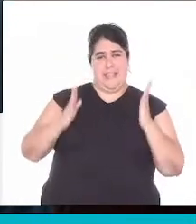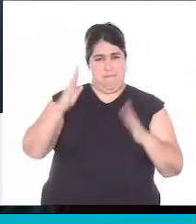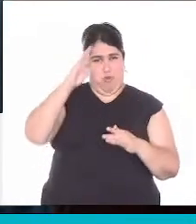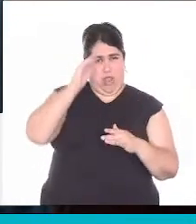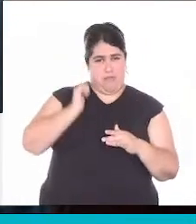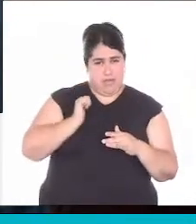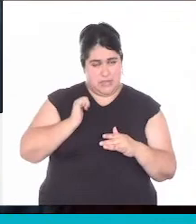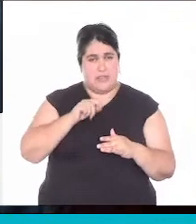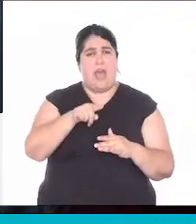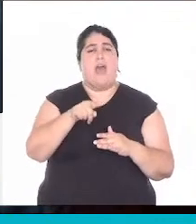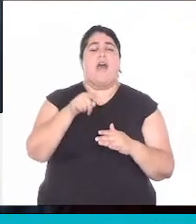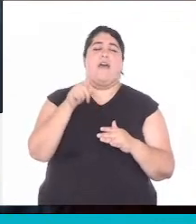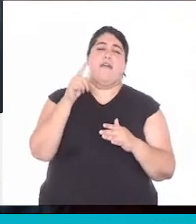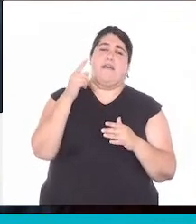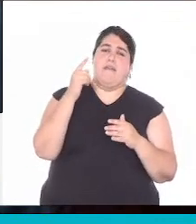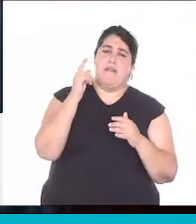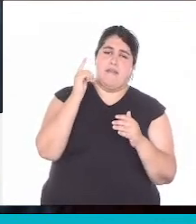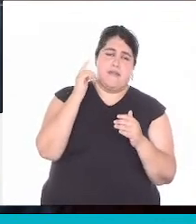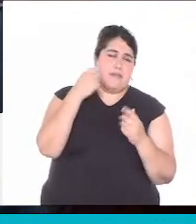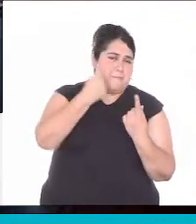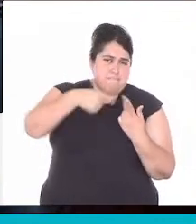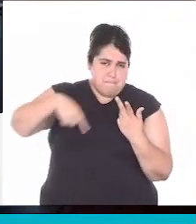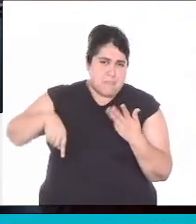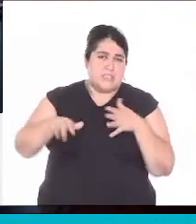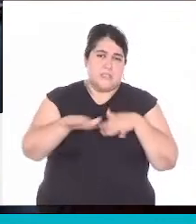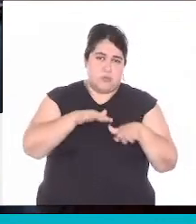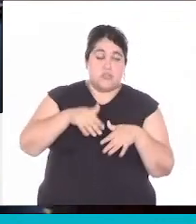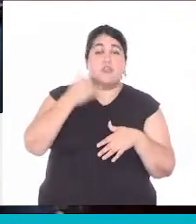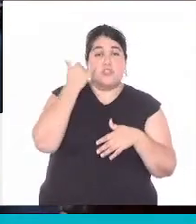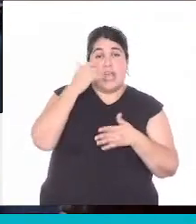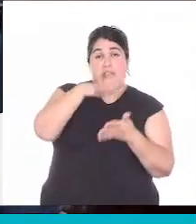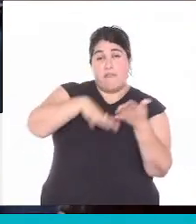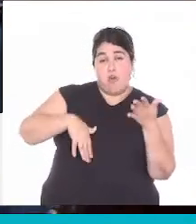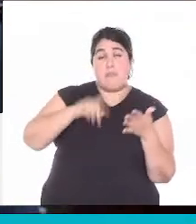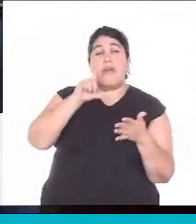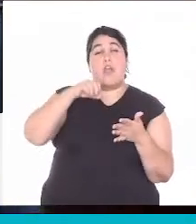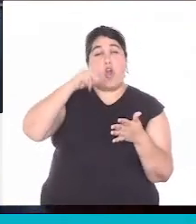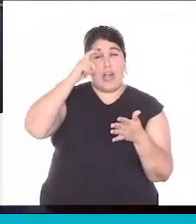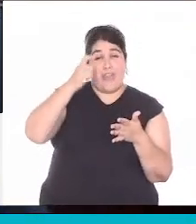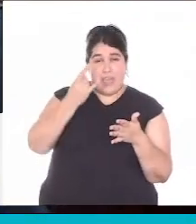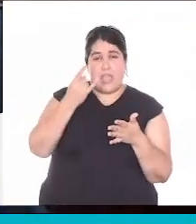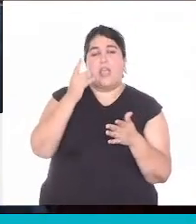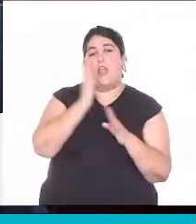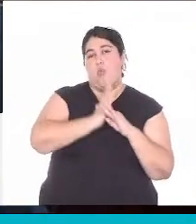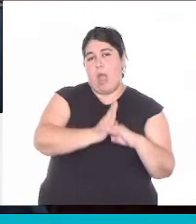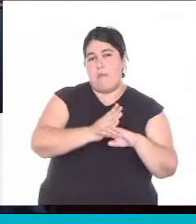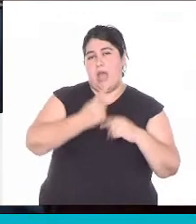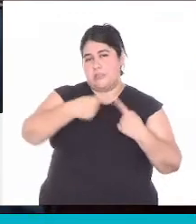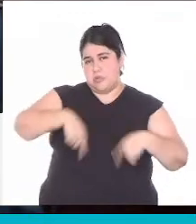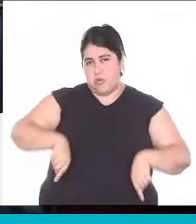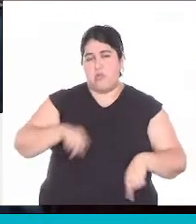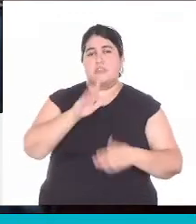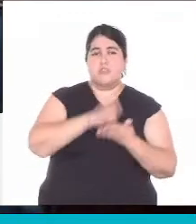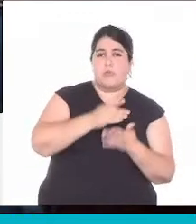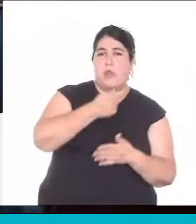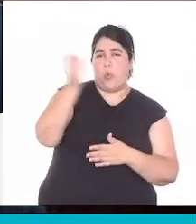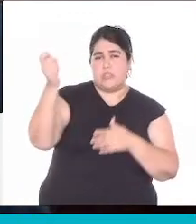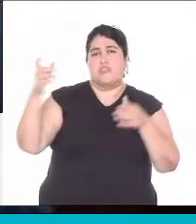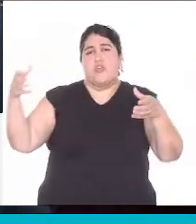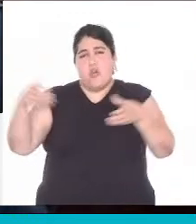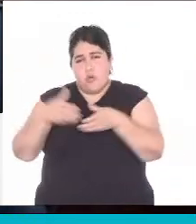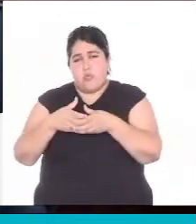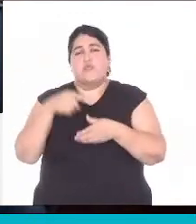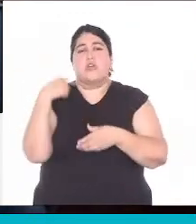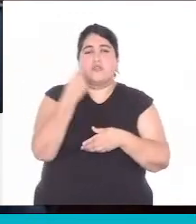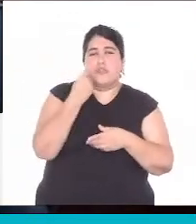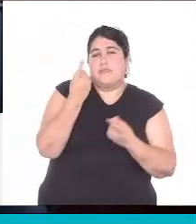las vejaciones que ya hemos conocido y que el informe de la CONADEP nunca más, y después, por supuesto, lo que tuvo que ver con el juicio de las juntas y luego los juicios por la verdad que